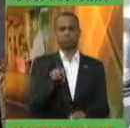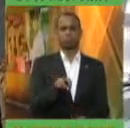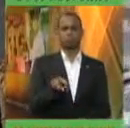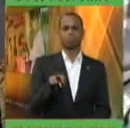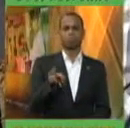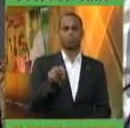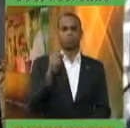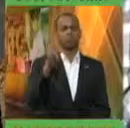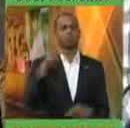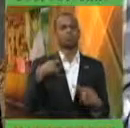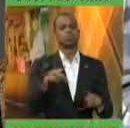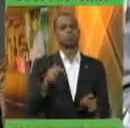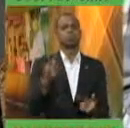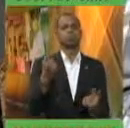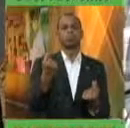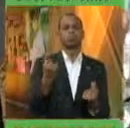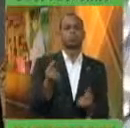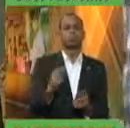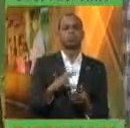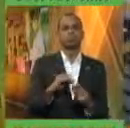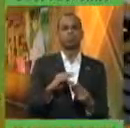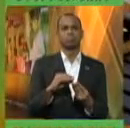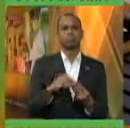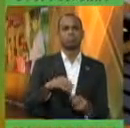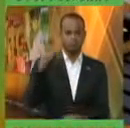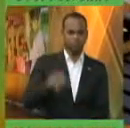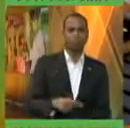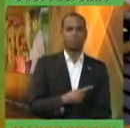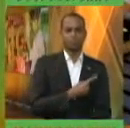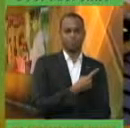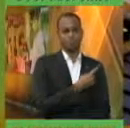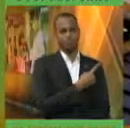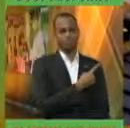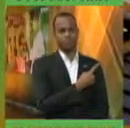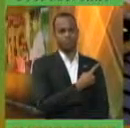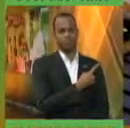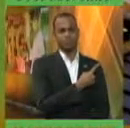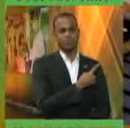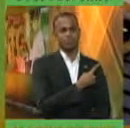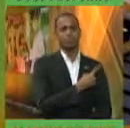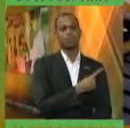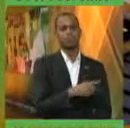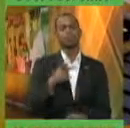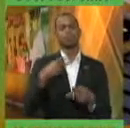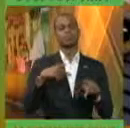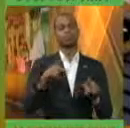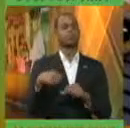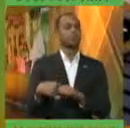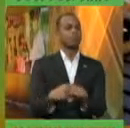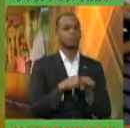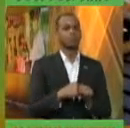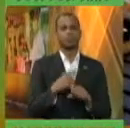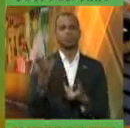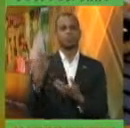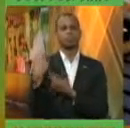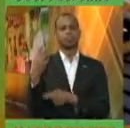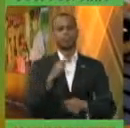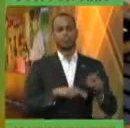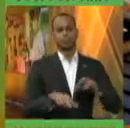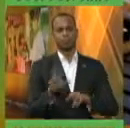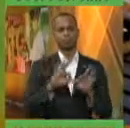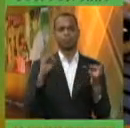le permite digamos esa silla esa es la silla anfibia le permite a la seguridad o al vigilante oa los mismos